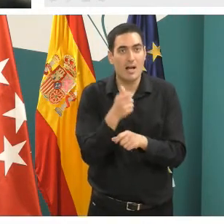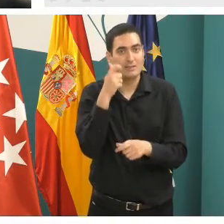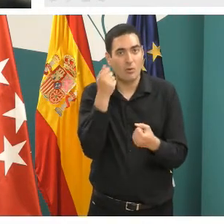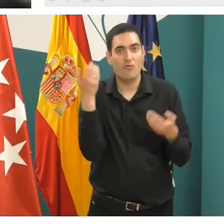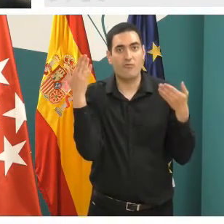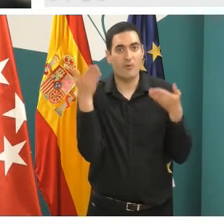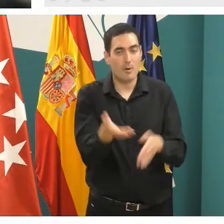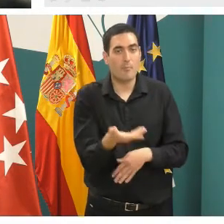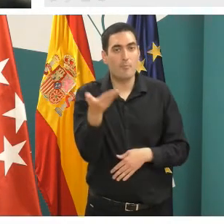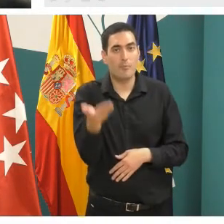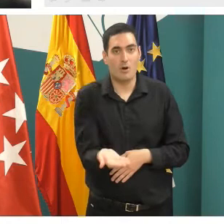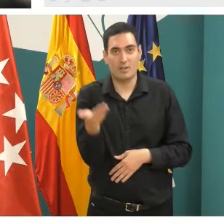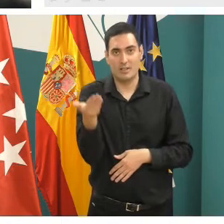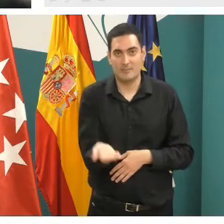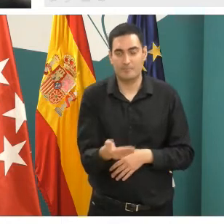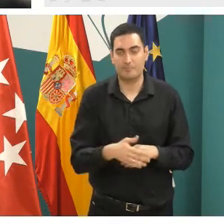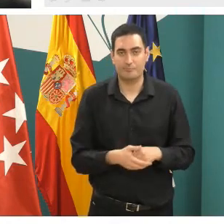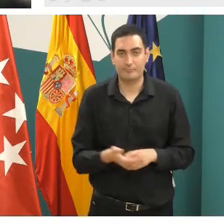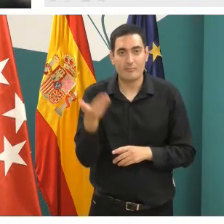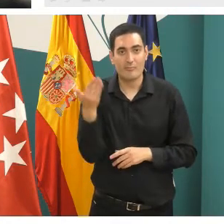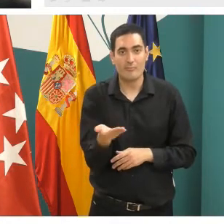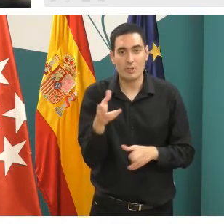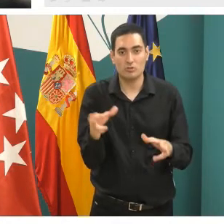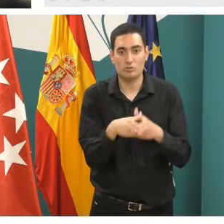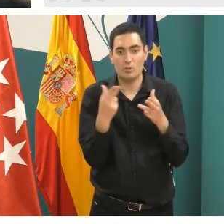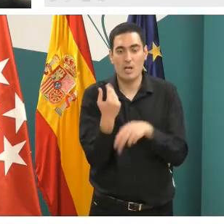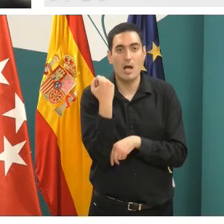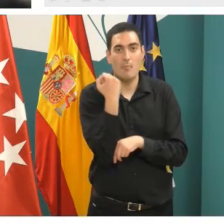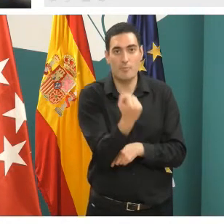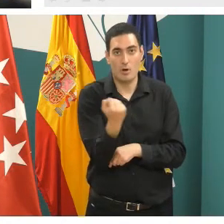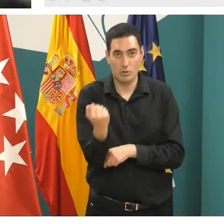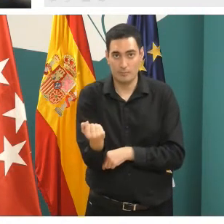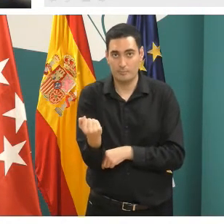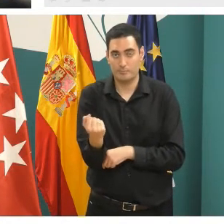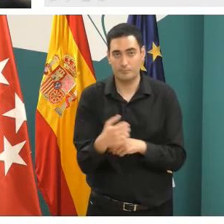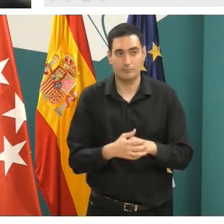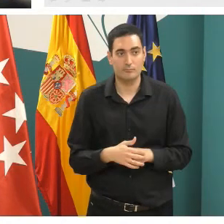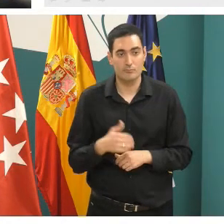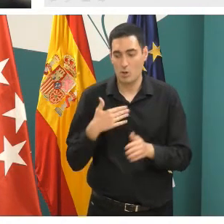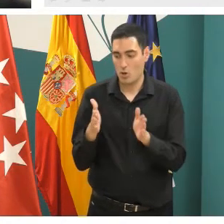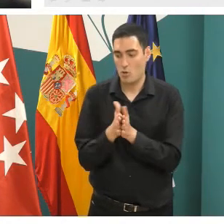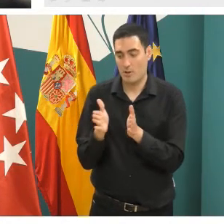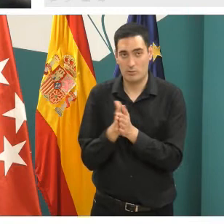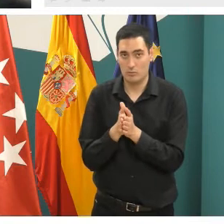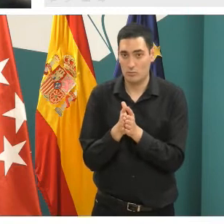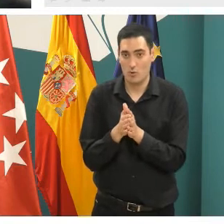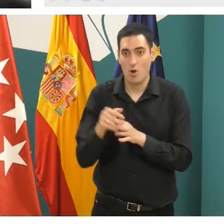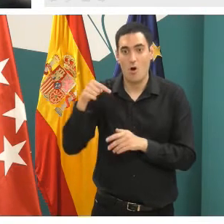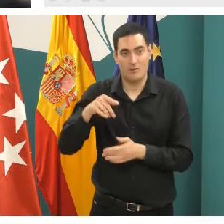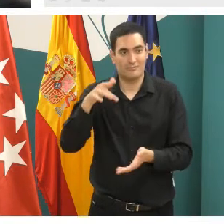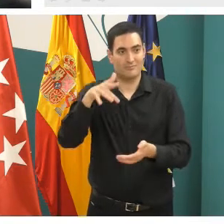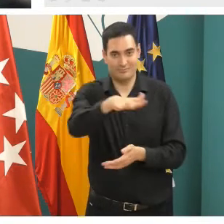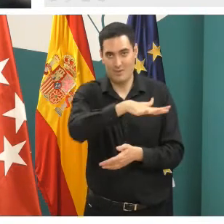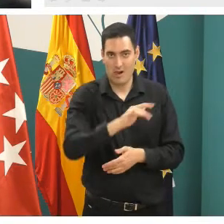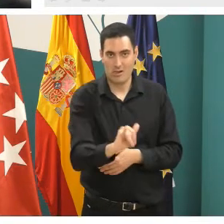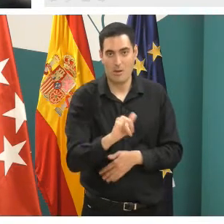muy importante en ese apoyo social, por supuesto, lo que mis compañeros, colegas que estéis hoy aquí, los psicólogos